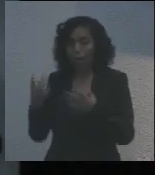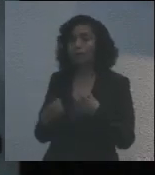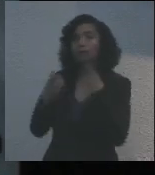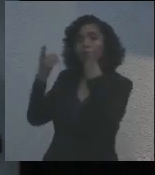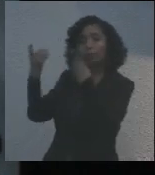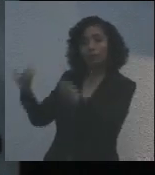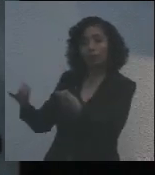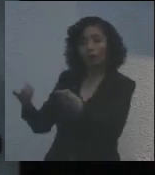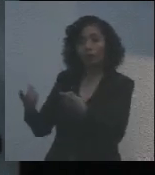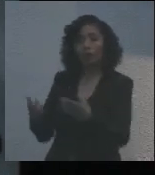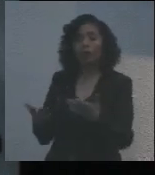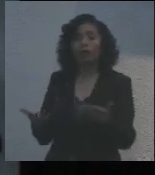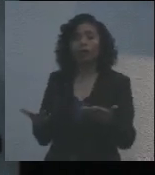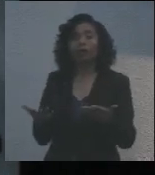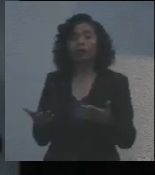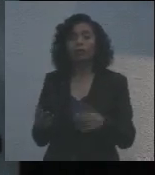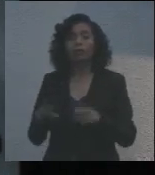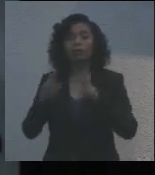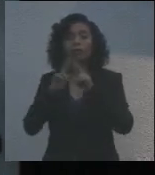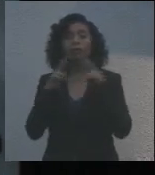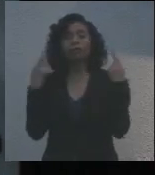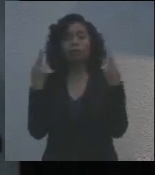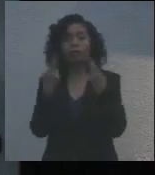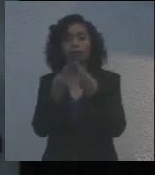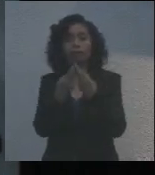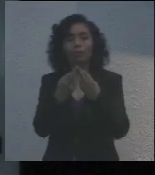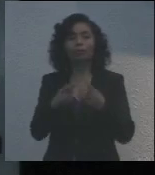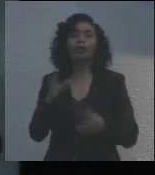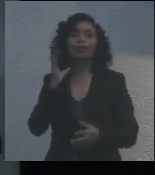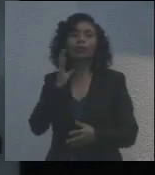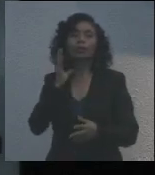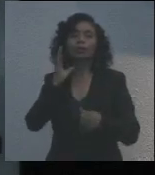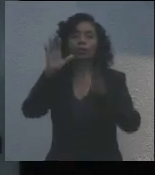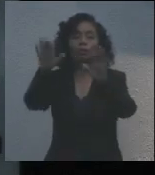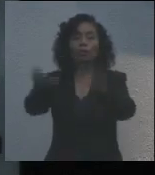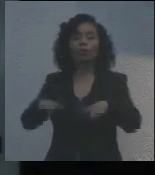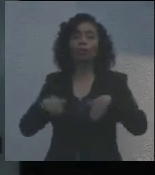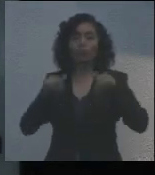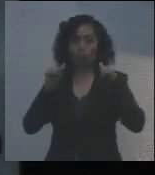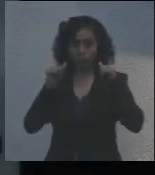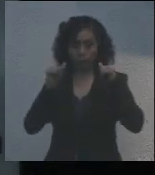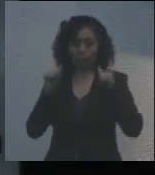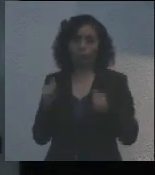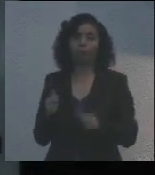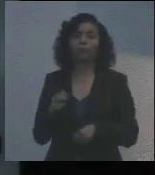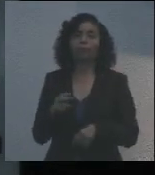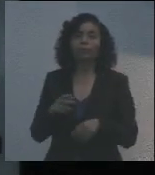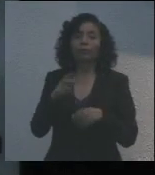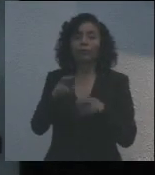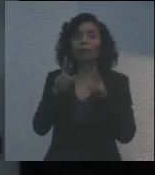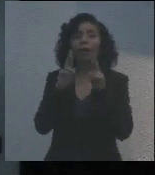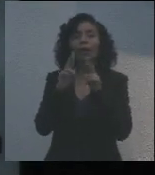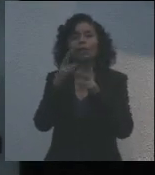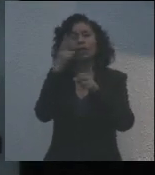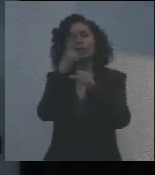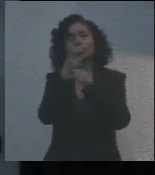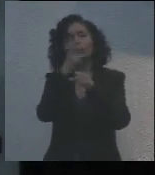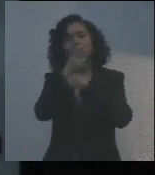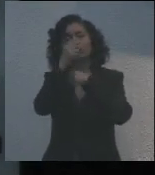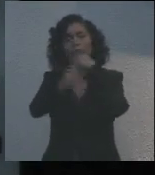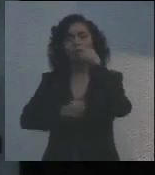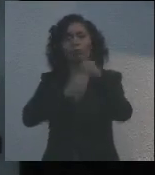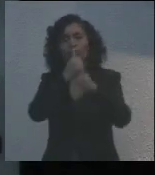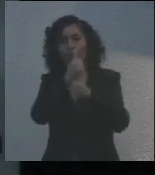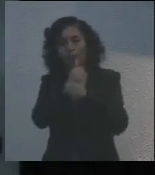wicap se realizará en sesión solemne durante el pero periodo ordinario de sesiones del segundo año del